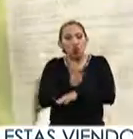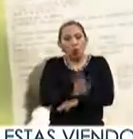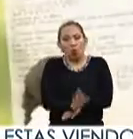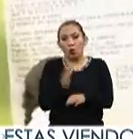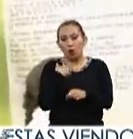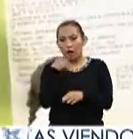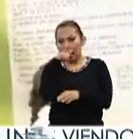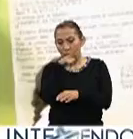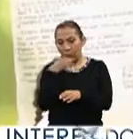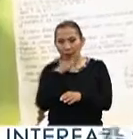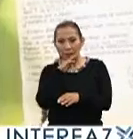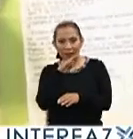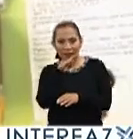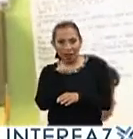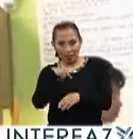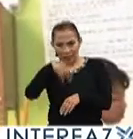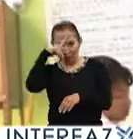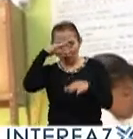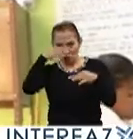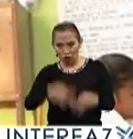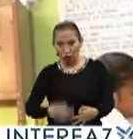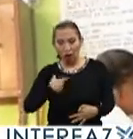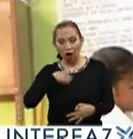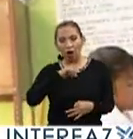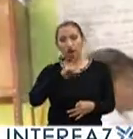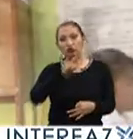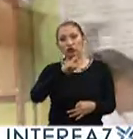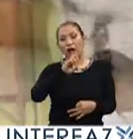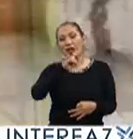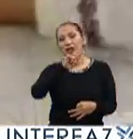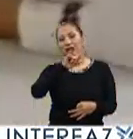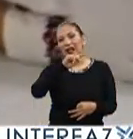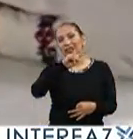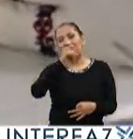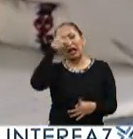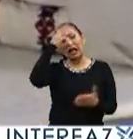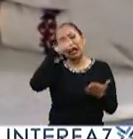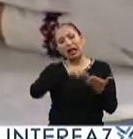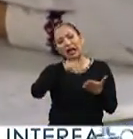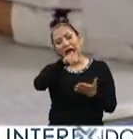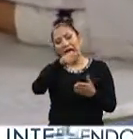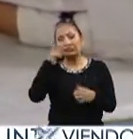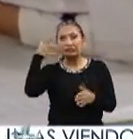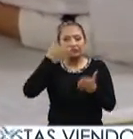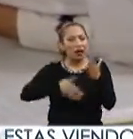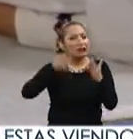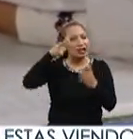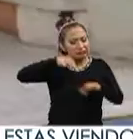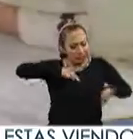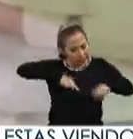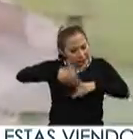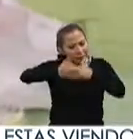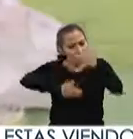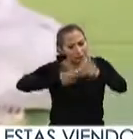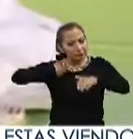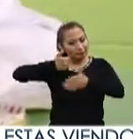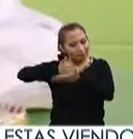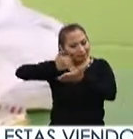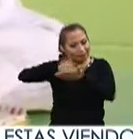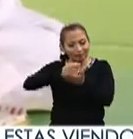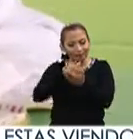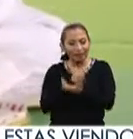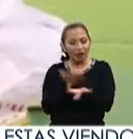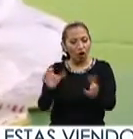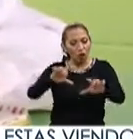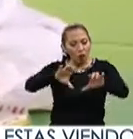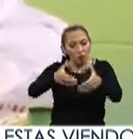de las lenguas maternas del país, la doctora Rosalinda Morales considera que el reto es seguir trabajando a favor de los menores